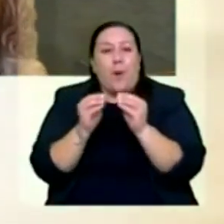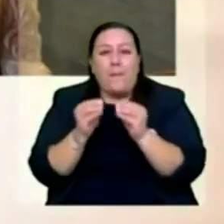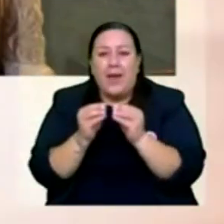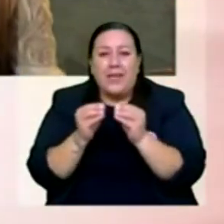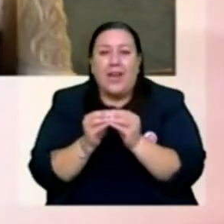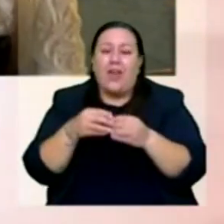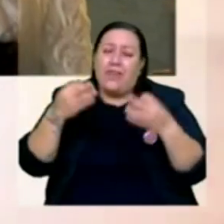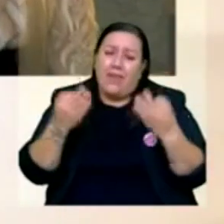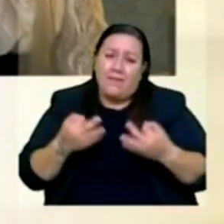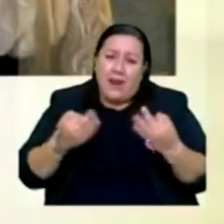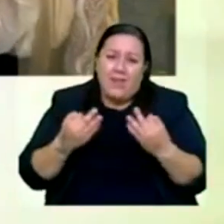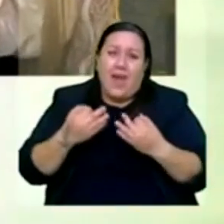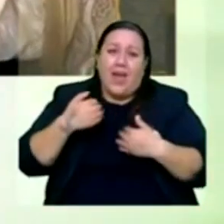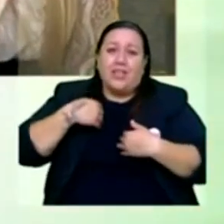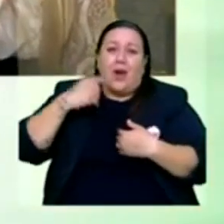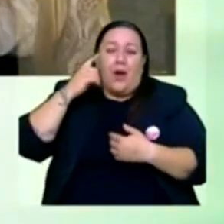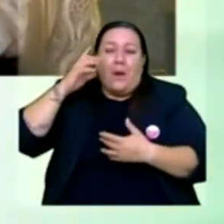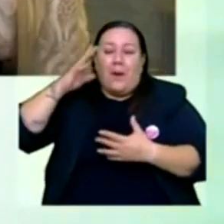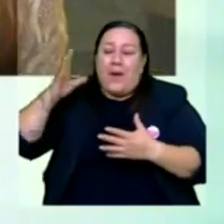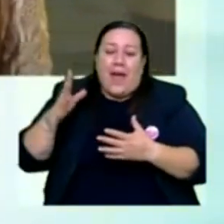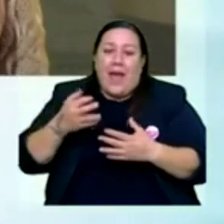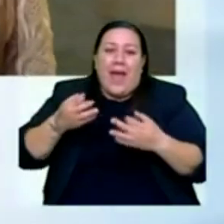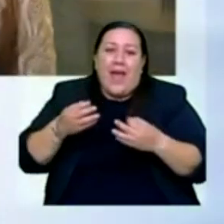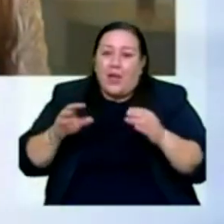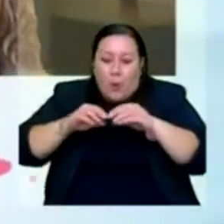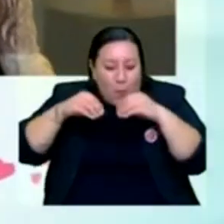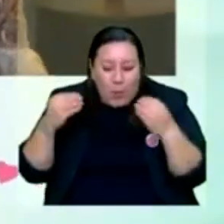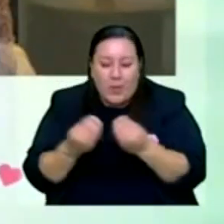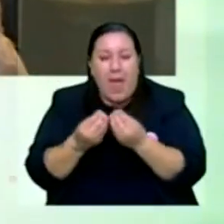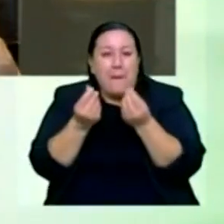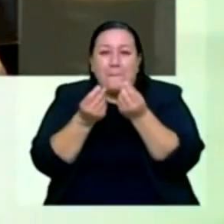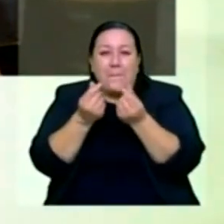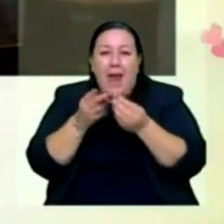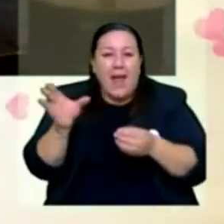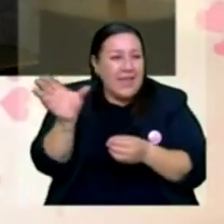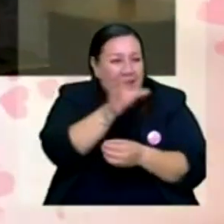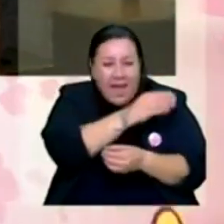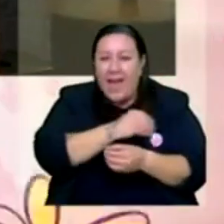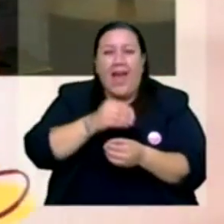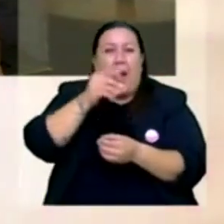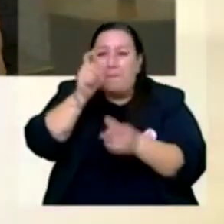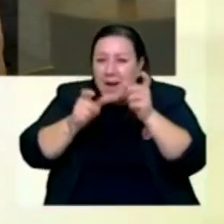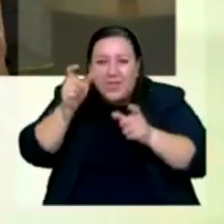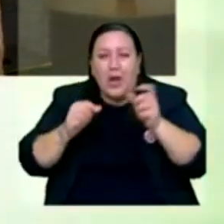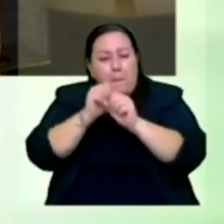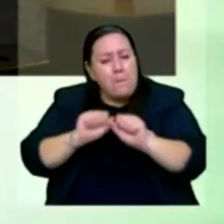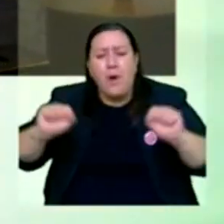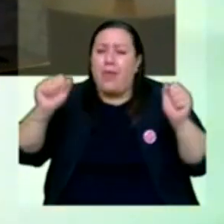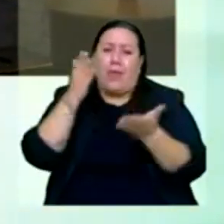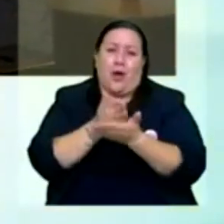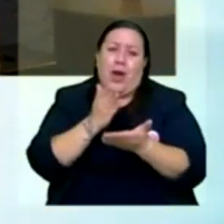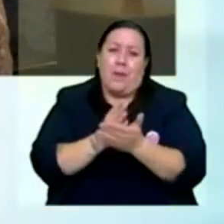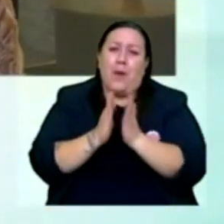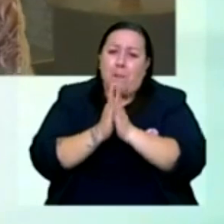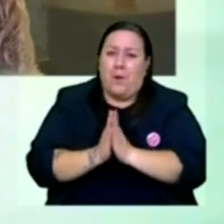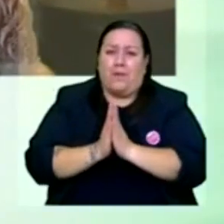esta Teletón sea única y que lleguemos y superemos todas las cifras que necesitamos. Así que todo el mundo en su casa, con la mano en el corazón, a